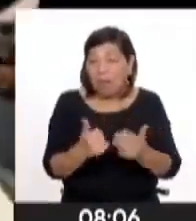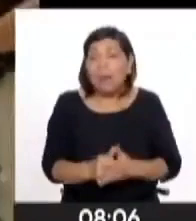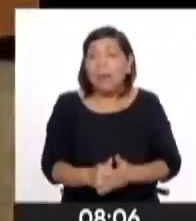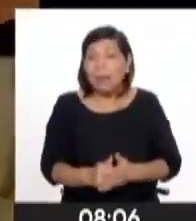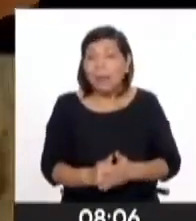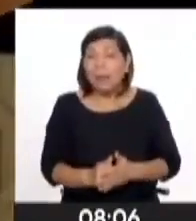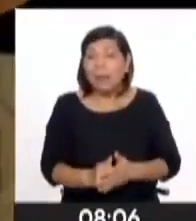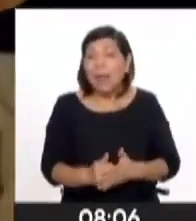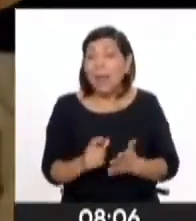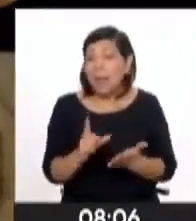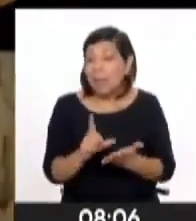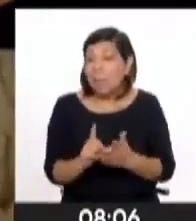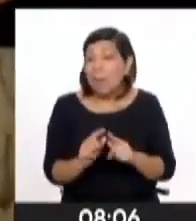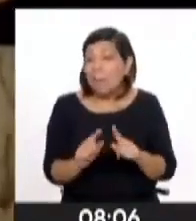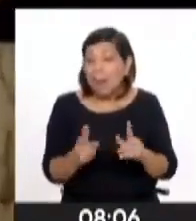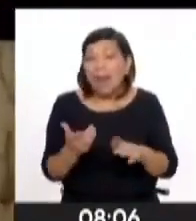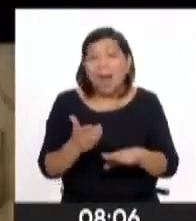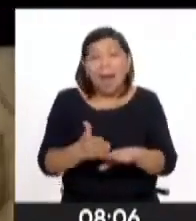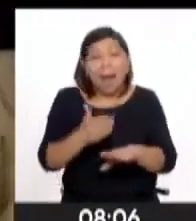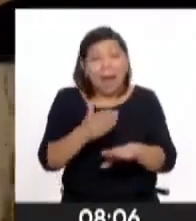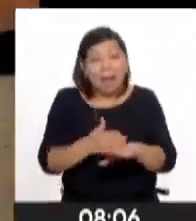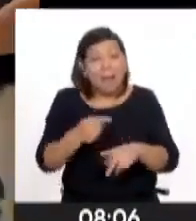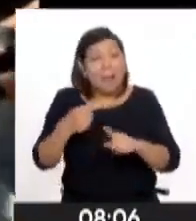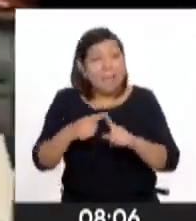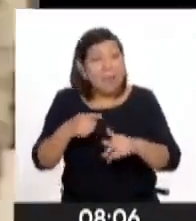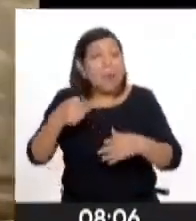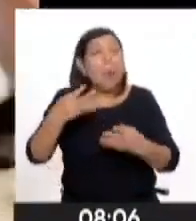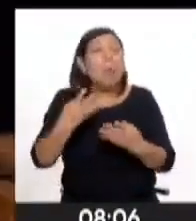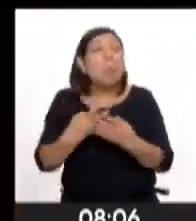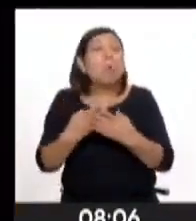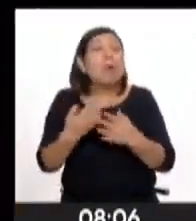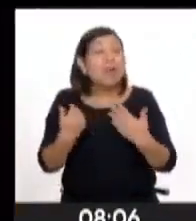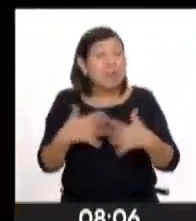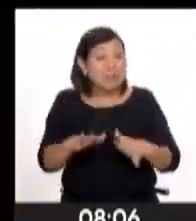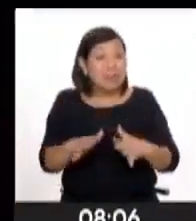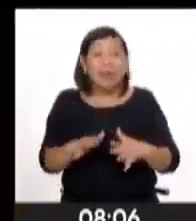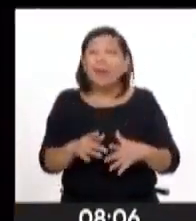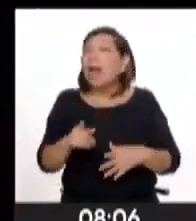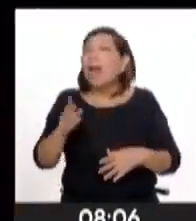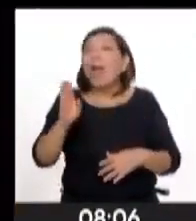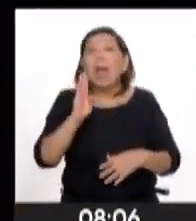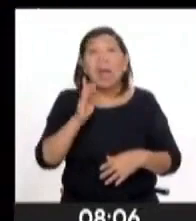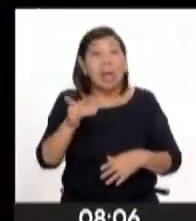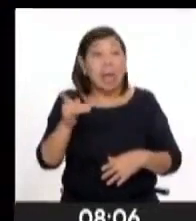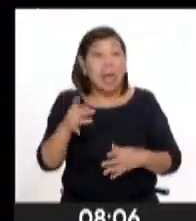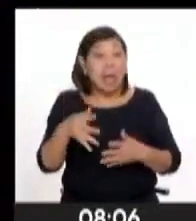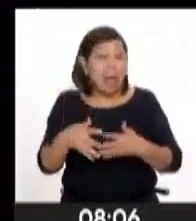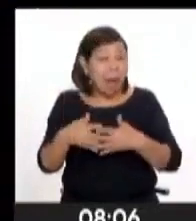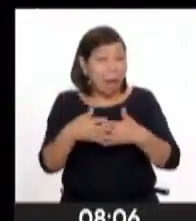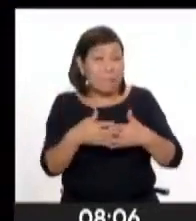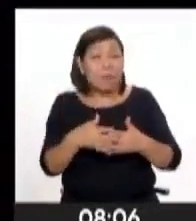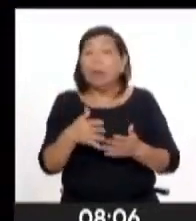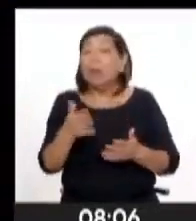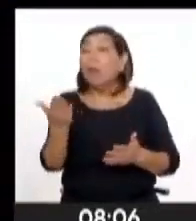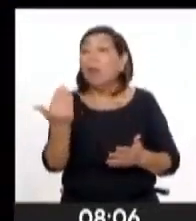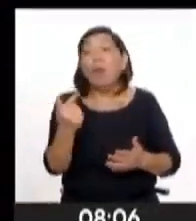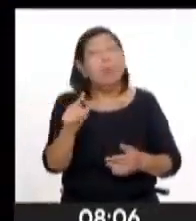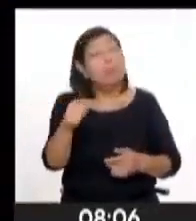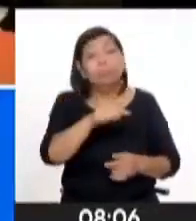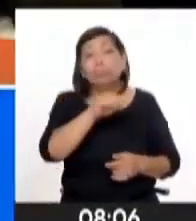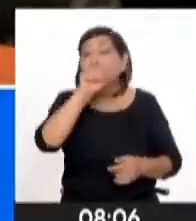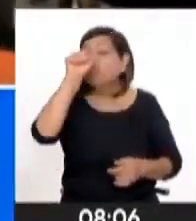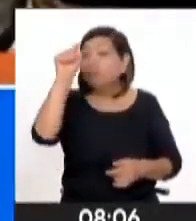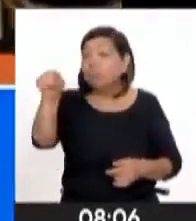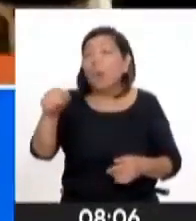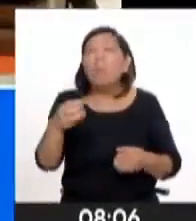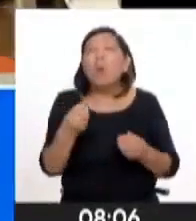provocó una investigación exhaustiva. Aunque Joran Van der Sloot fue arrestado, nunca se le acusó del secuestro ni se le llevó a